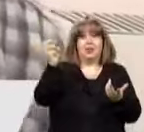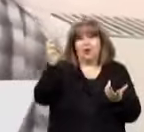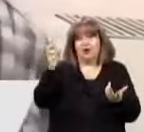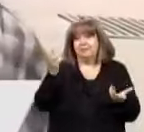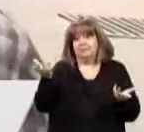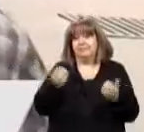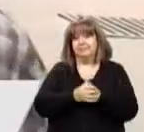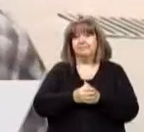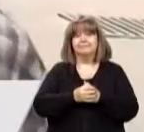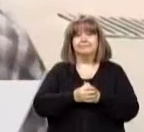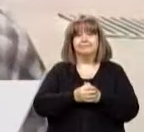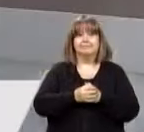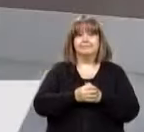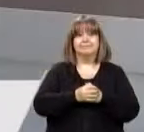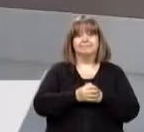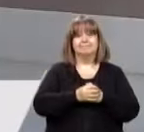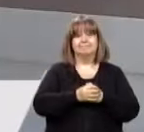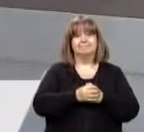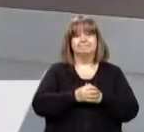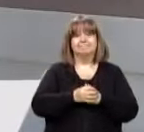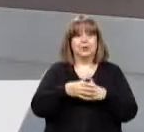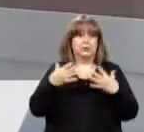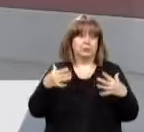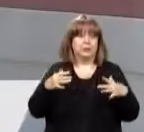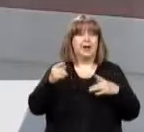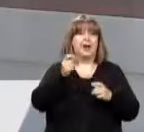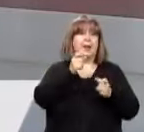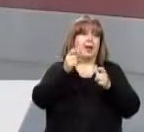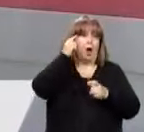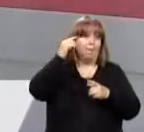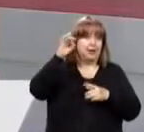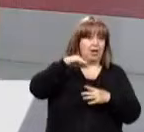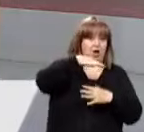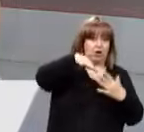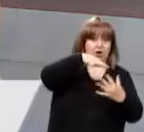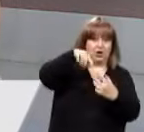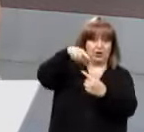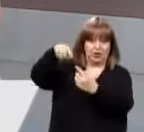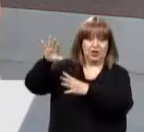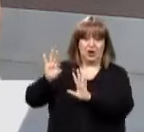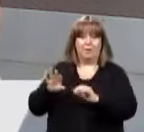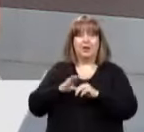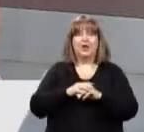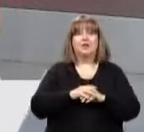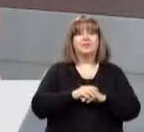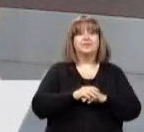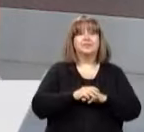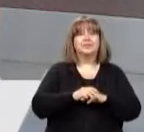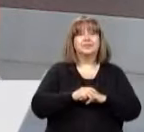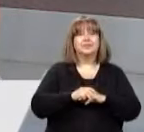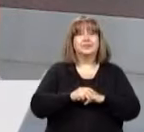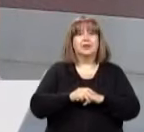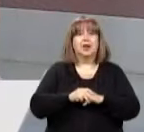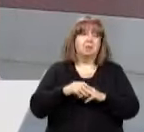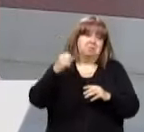ahorro No es cierto Bueno ahí está entonces la respuesta hoy se van con más respuestas de acá del noticiero no que no solamente quizás